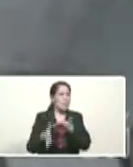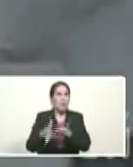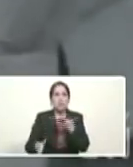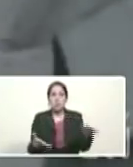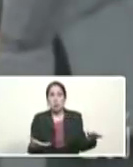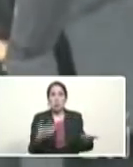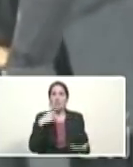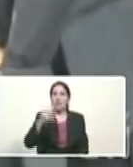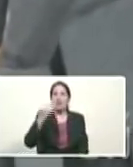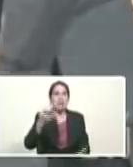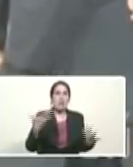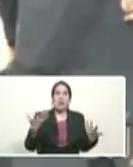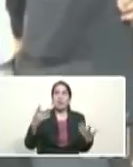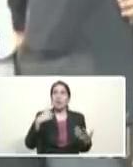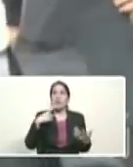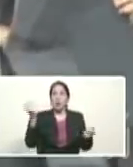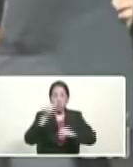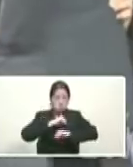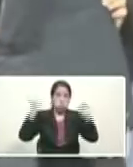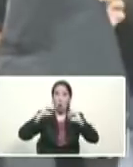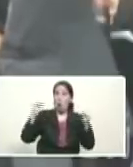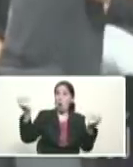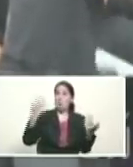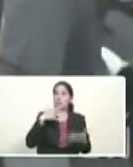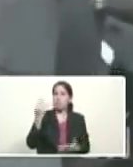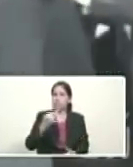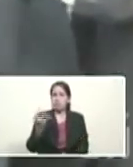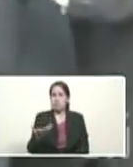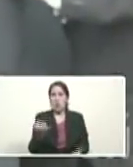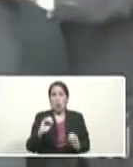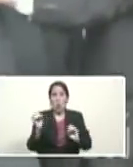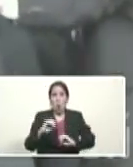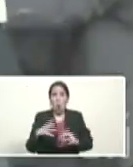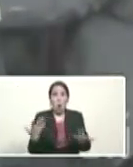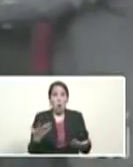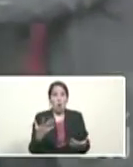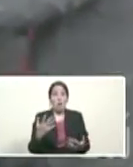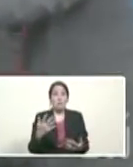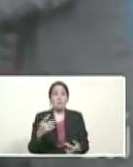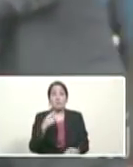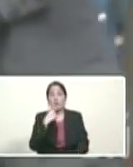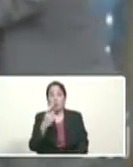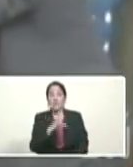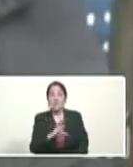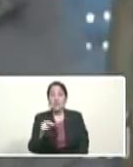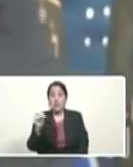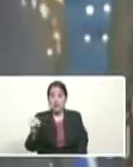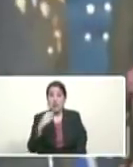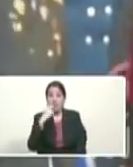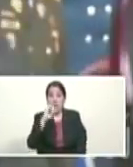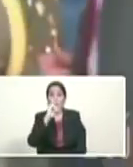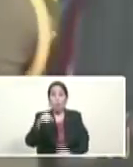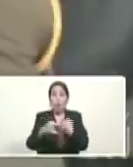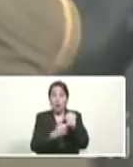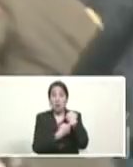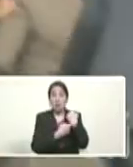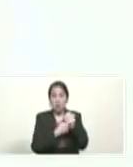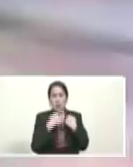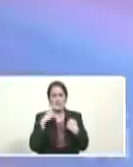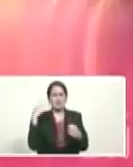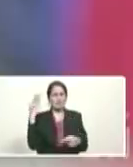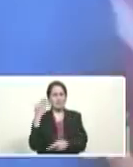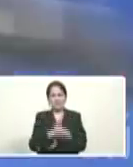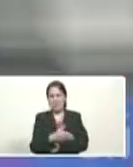lo fingieron aún ahora el líder de la oposición juan guaidó le dijo a cnn que condenó el ataque y que cree que fue un montaje